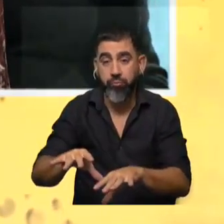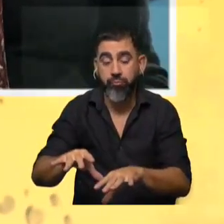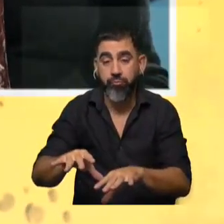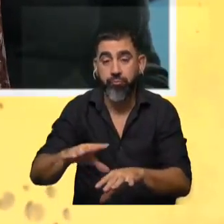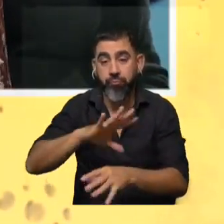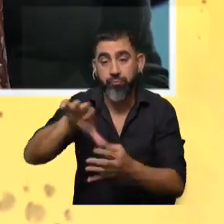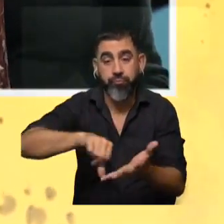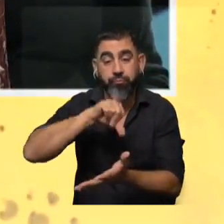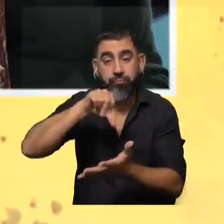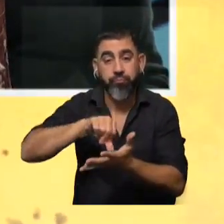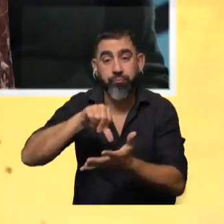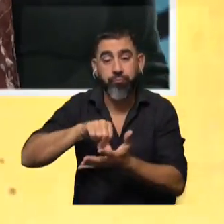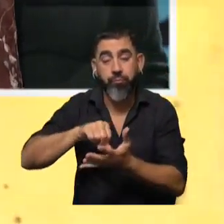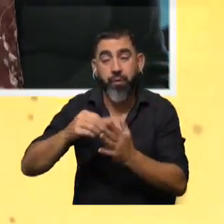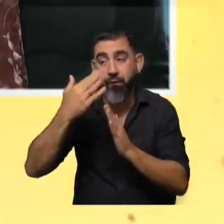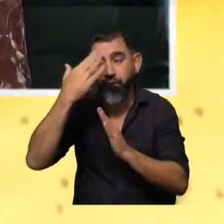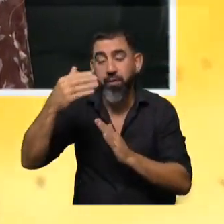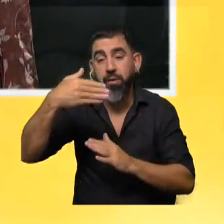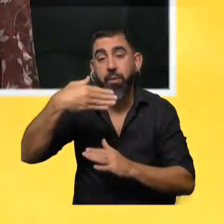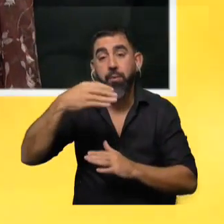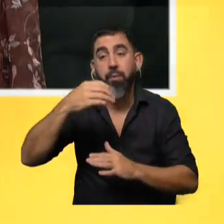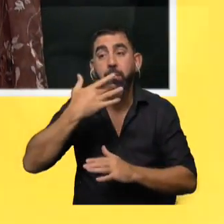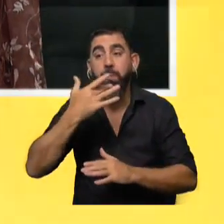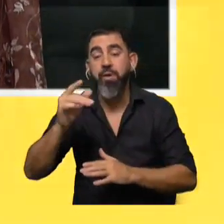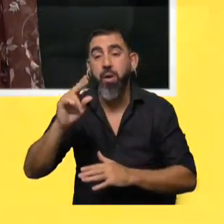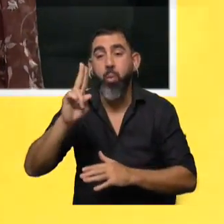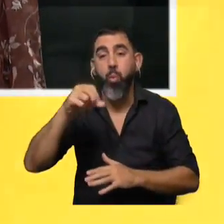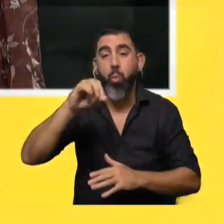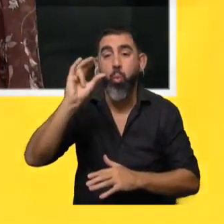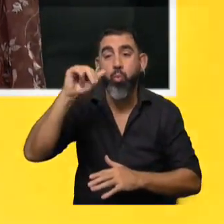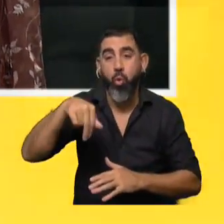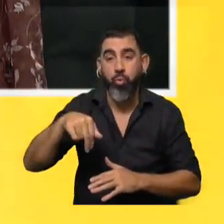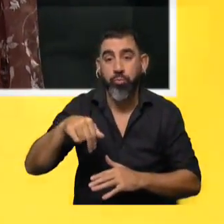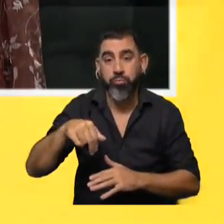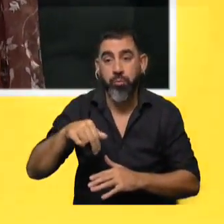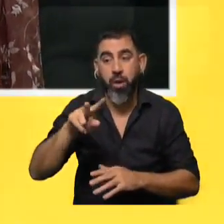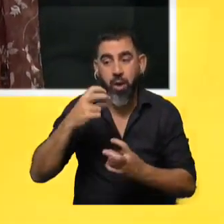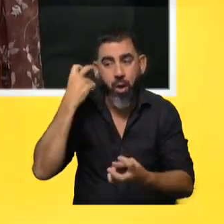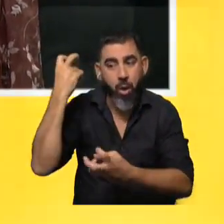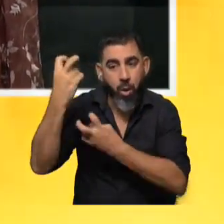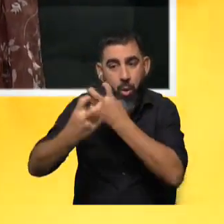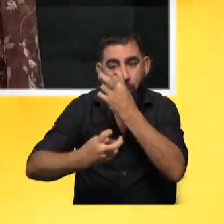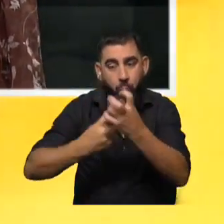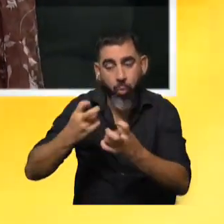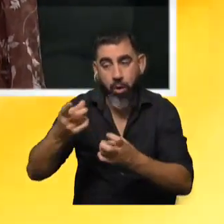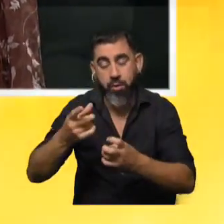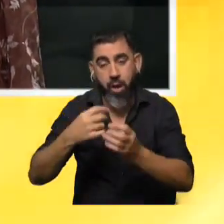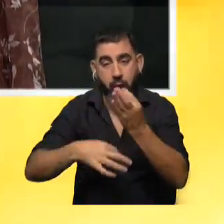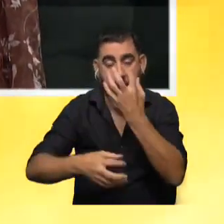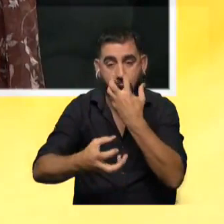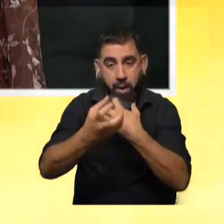la ciudad que es espejo a Bella Unión. Ahí ya nos pusimos súper alertas y salimos a a buscar esto porque